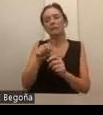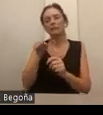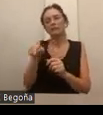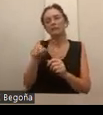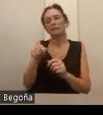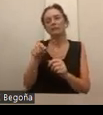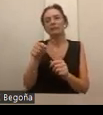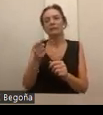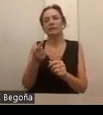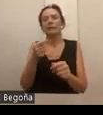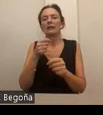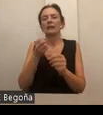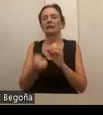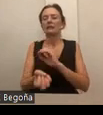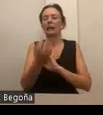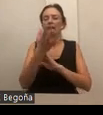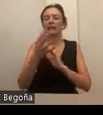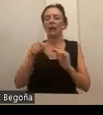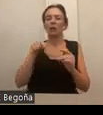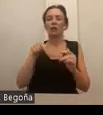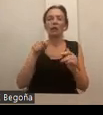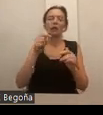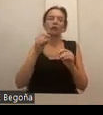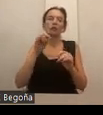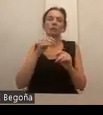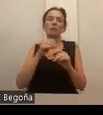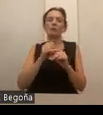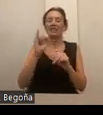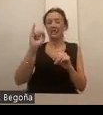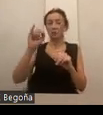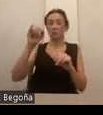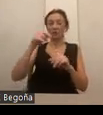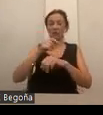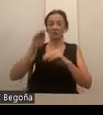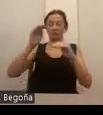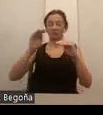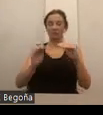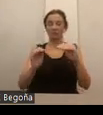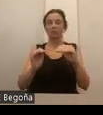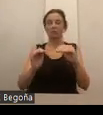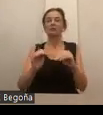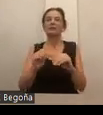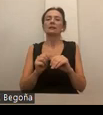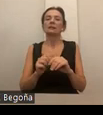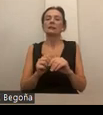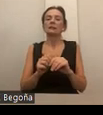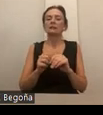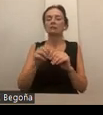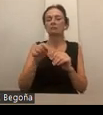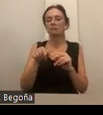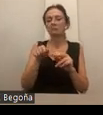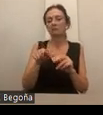decir, cierta disminución relativa de la insulina con respecto a las necesidades que tenían estos ratones y